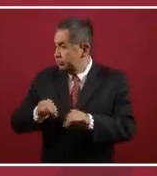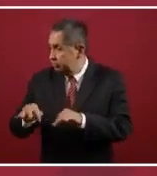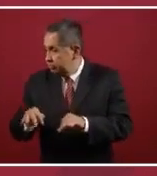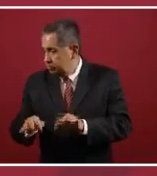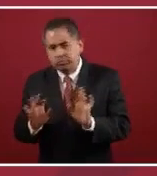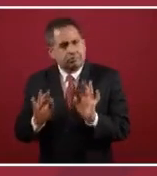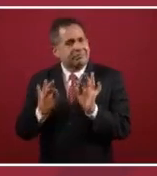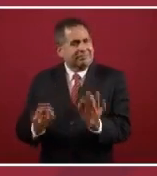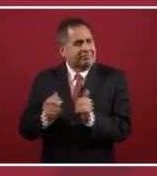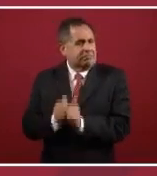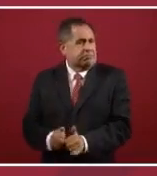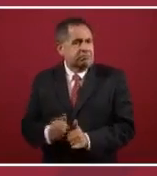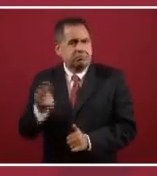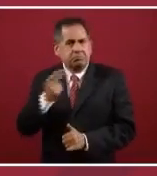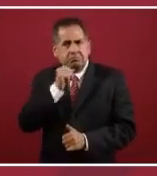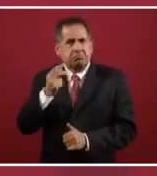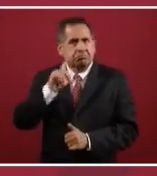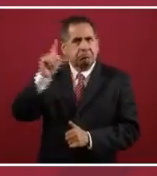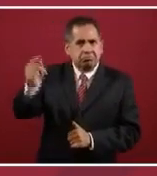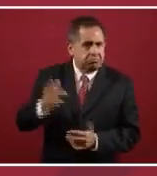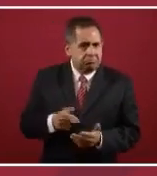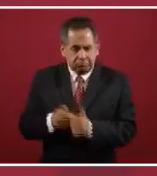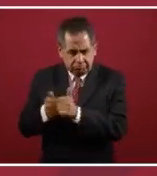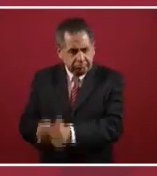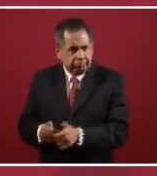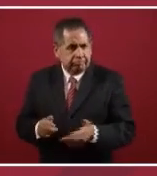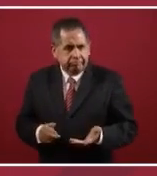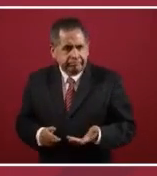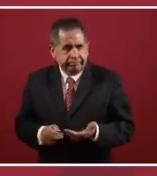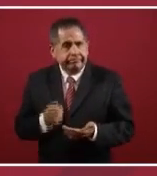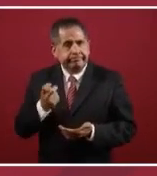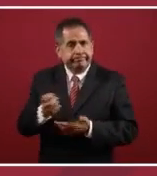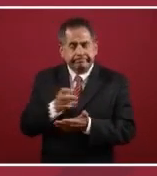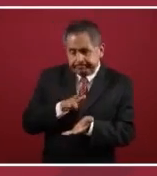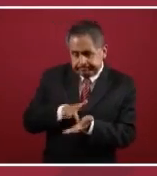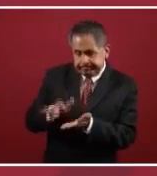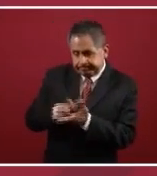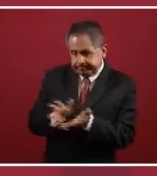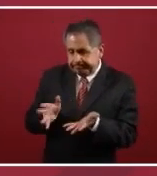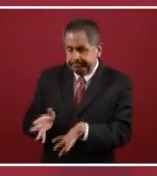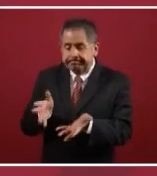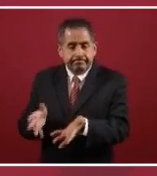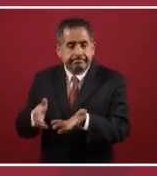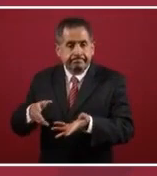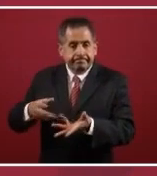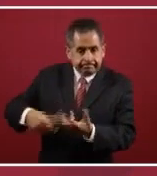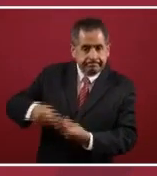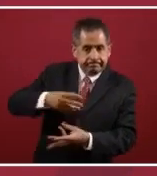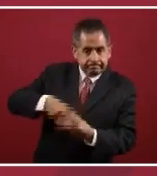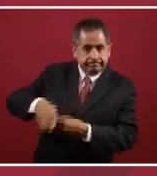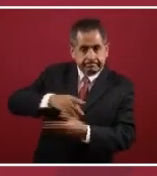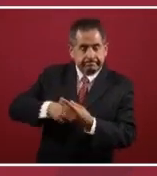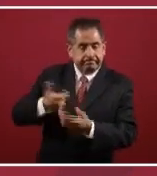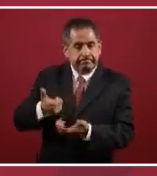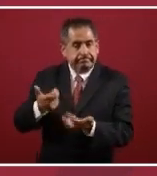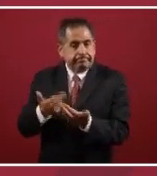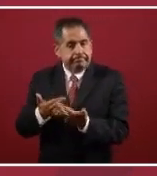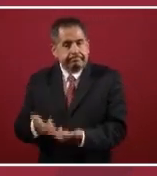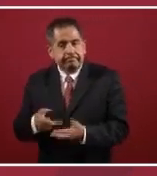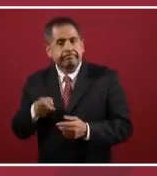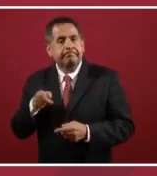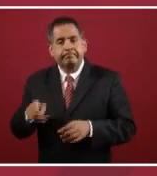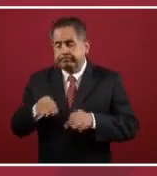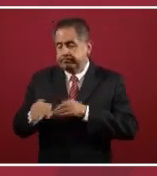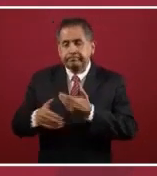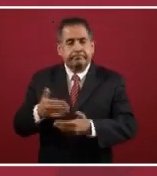fortaleciendo un sistema productivo, una actividad